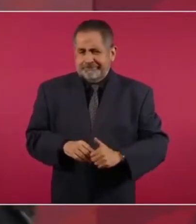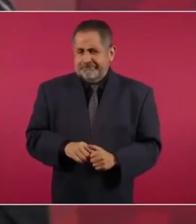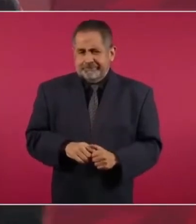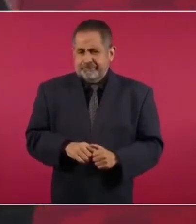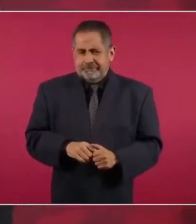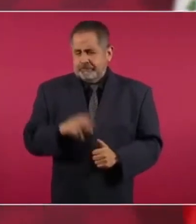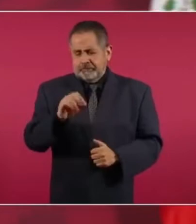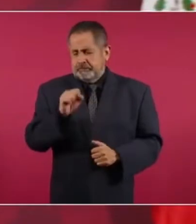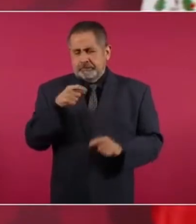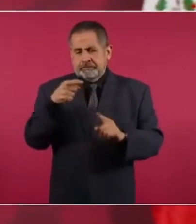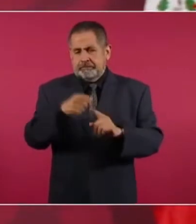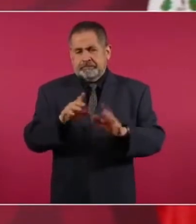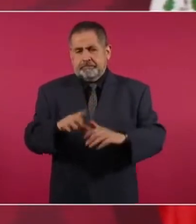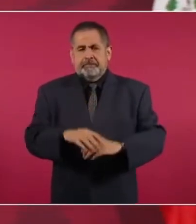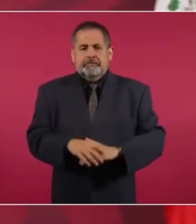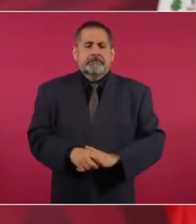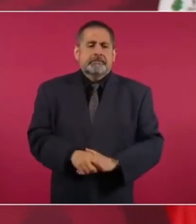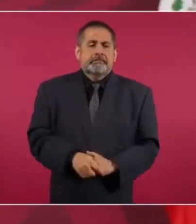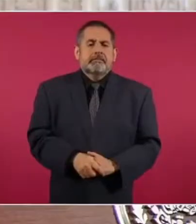pues no es